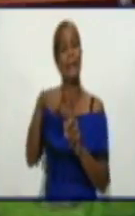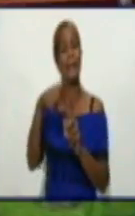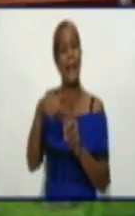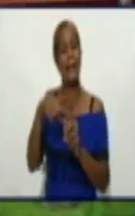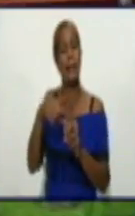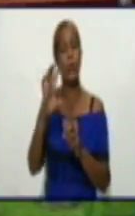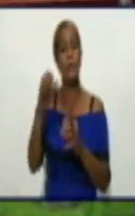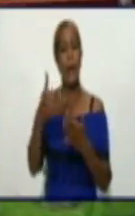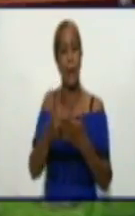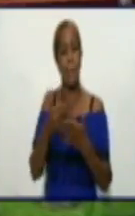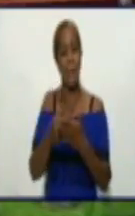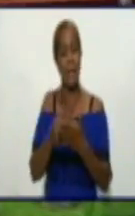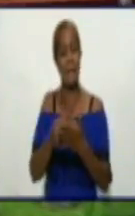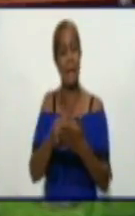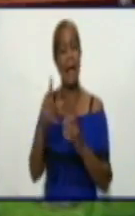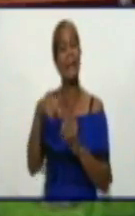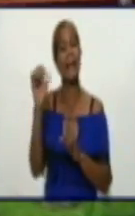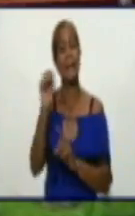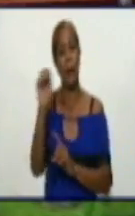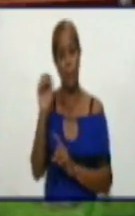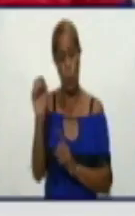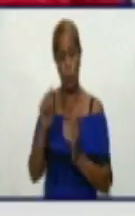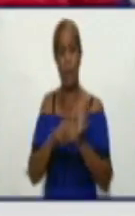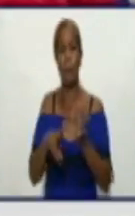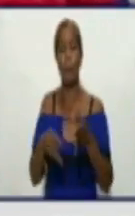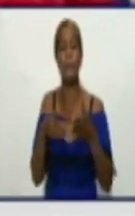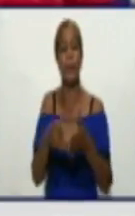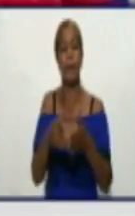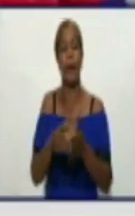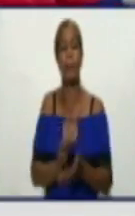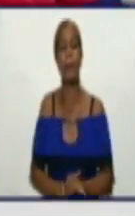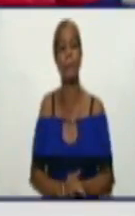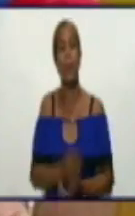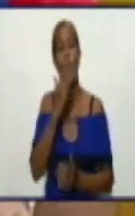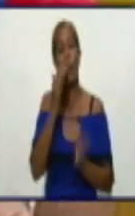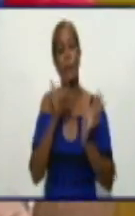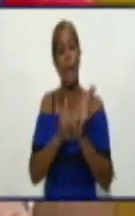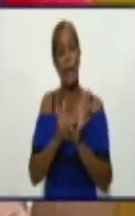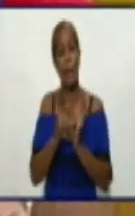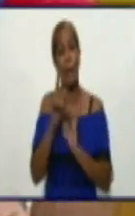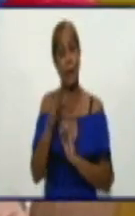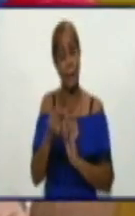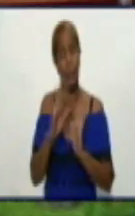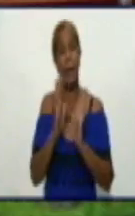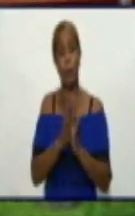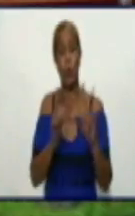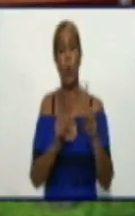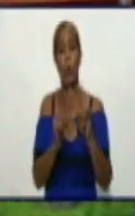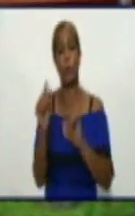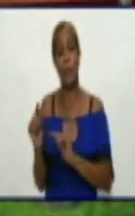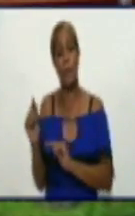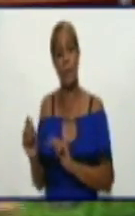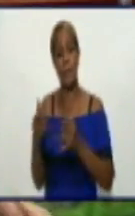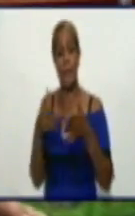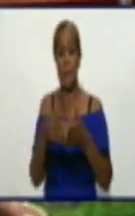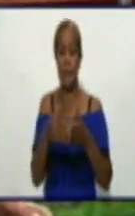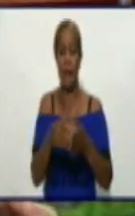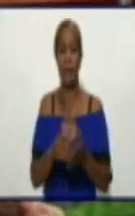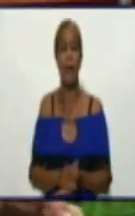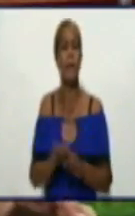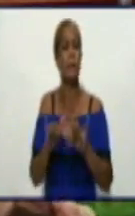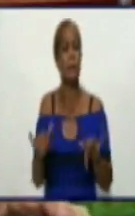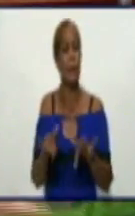transporte en nuestra provincia de Granma. Buenas tardes, Carlos. Buenas tardes, Yunel, y a todo nuestro pueblo de Granma. Bueno, ya habíamos adelantado que hoy